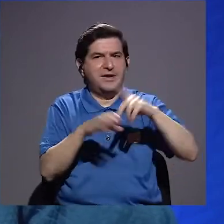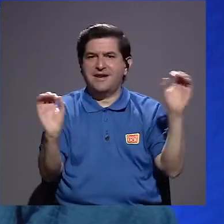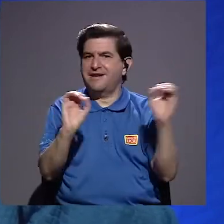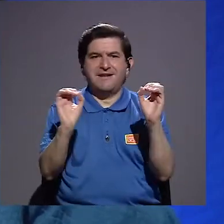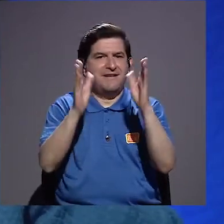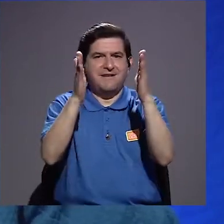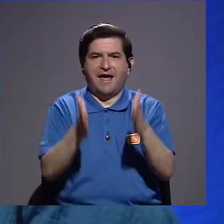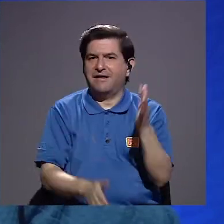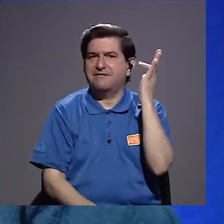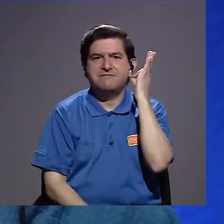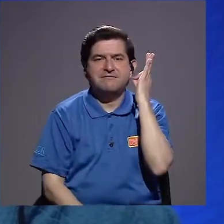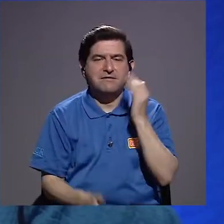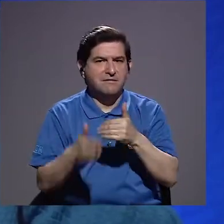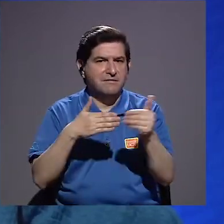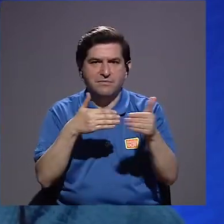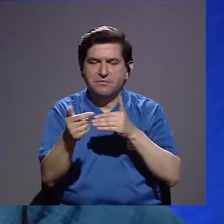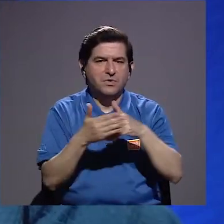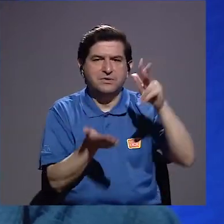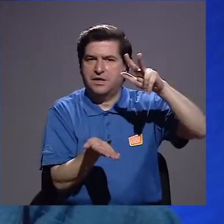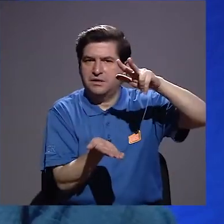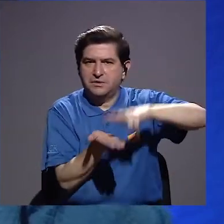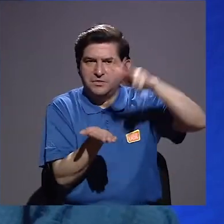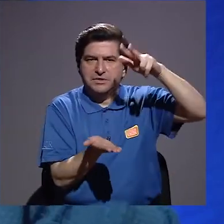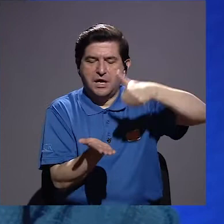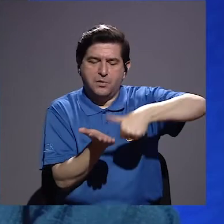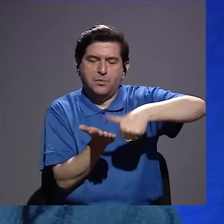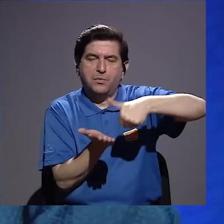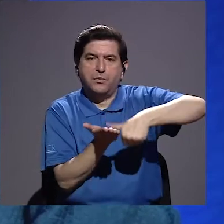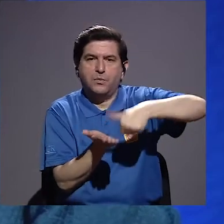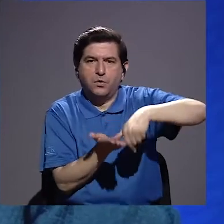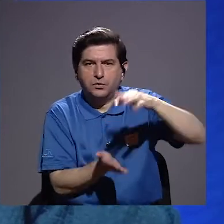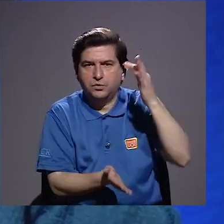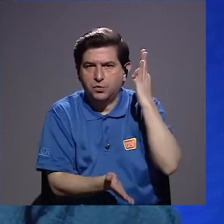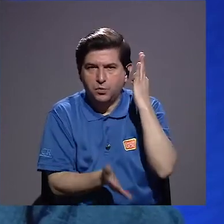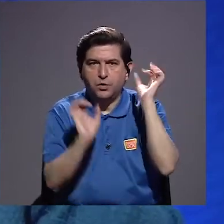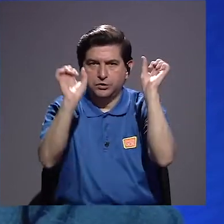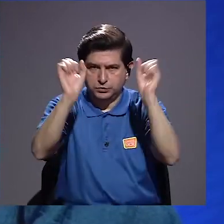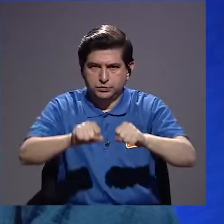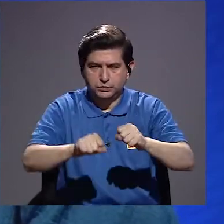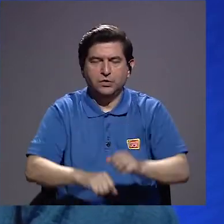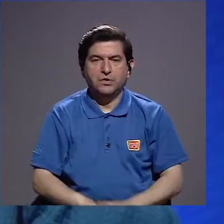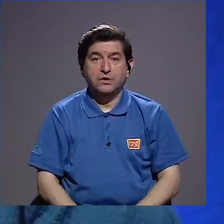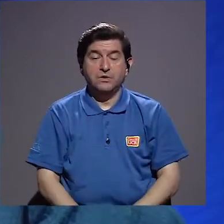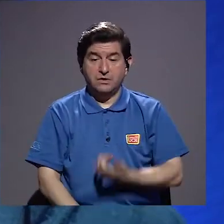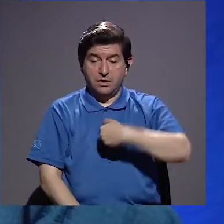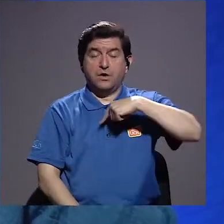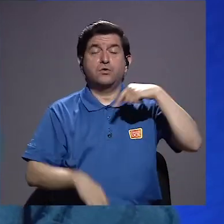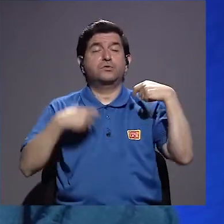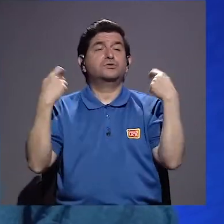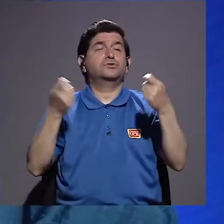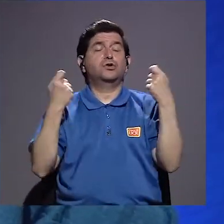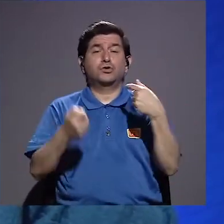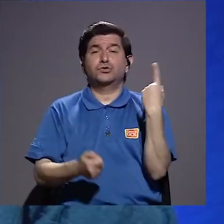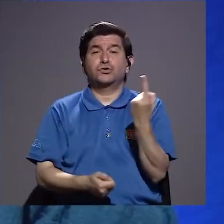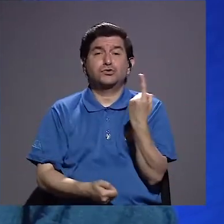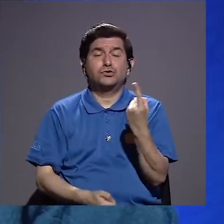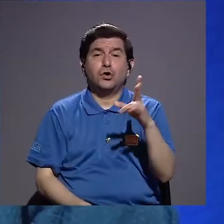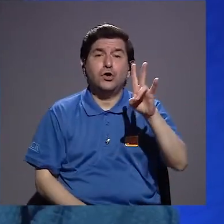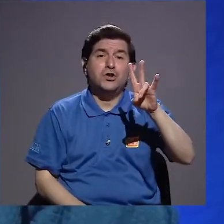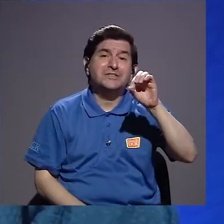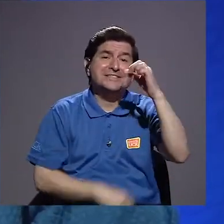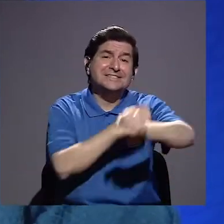mujer, a pesar de que se aprueba el voto femenino, voto del que estamos celebrando apenas 70